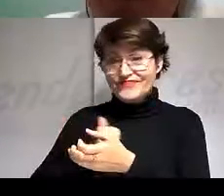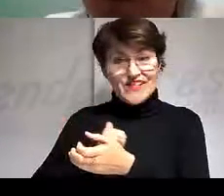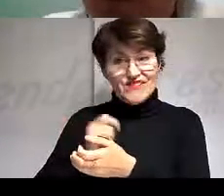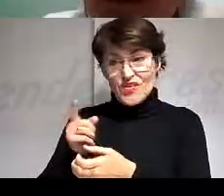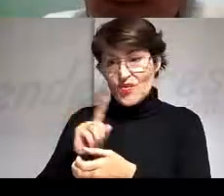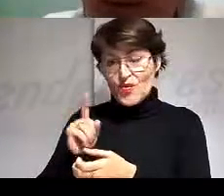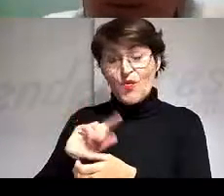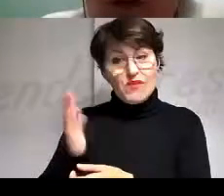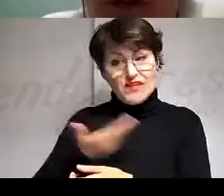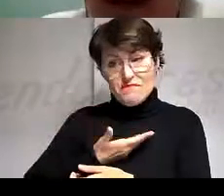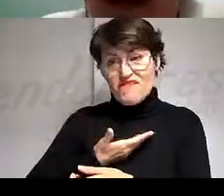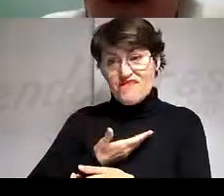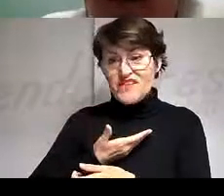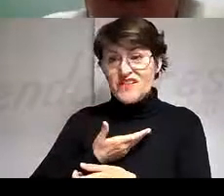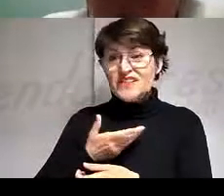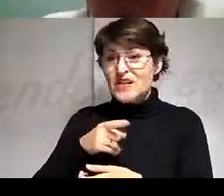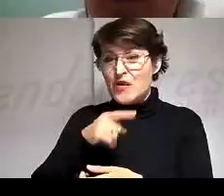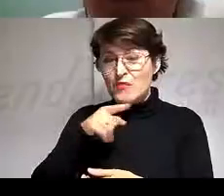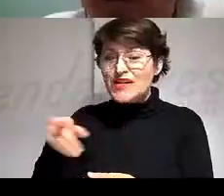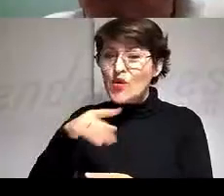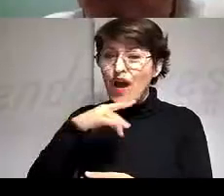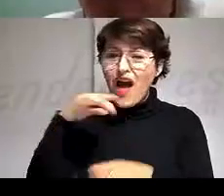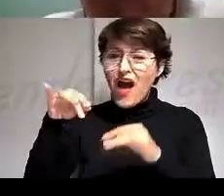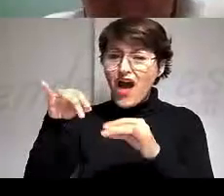resulta contraproducente porque estamos